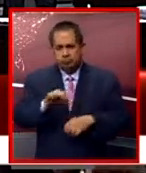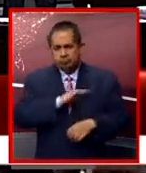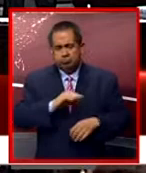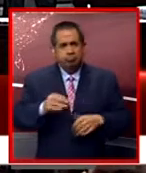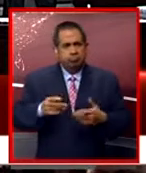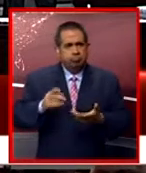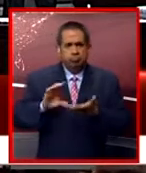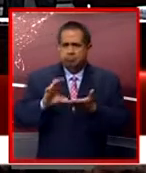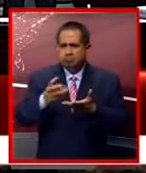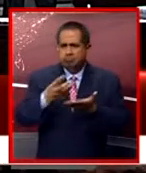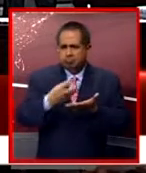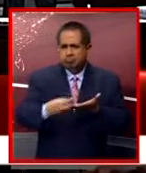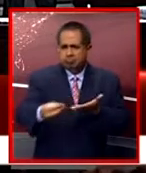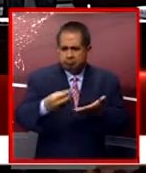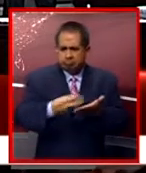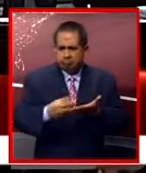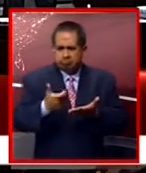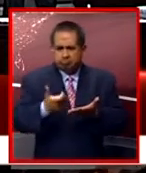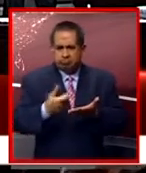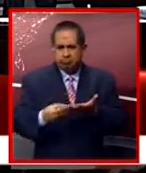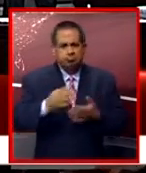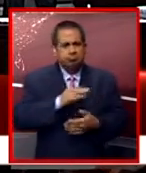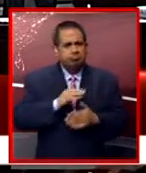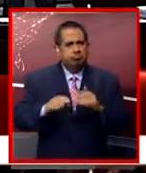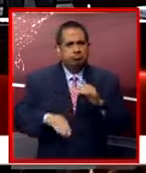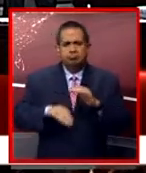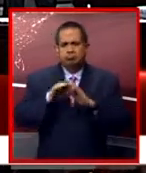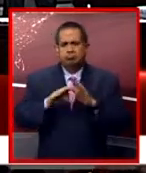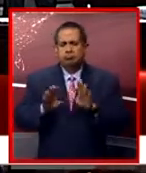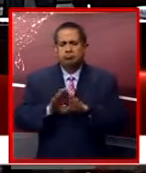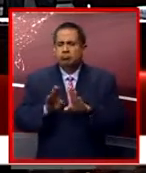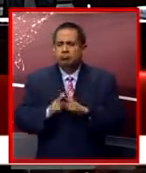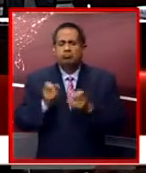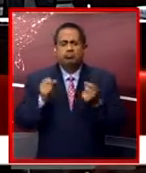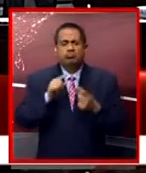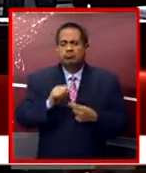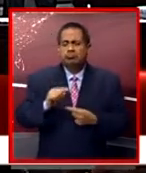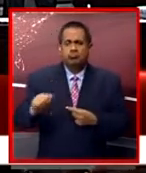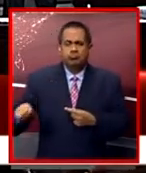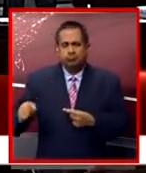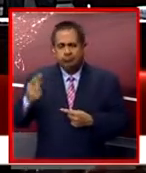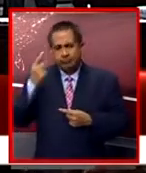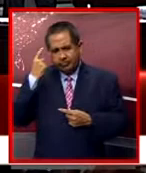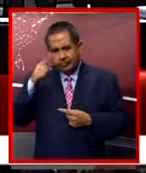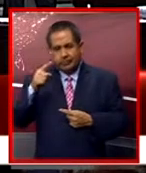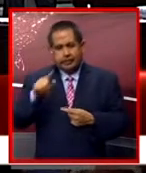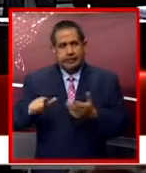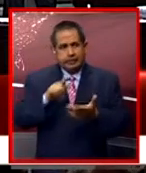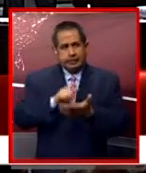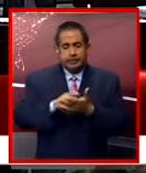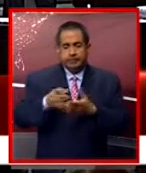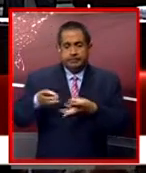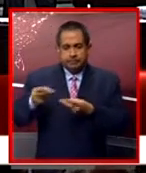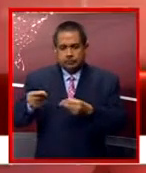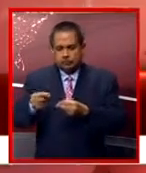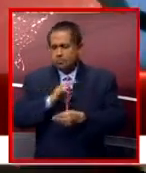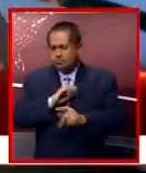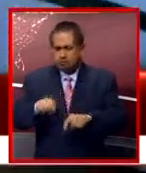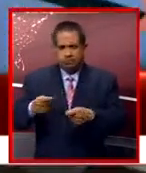las disponibilidades que tienen y hemos establecido excepciones en la aplicación de la Ley de Disciplina